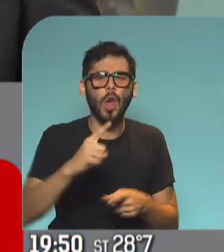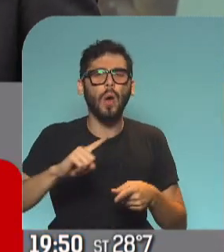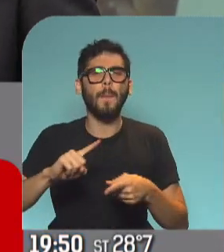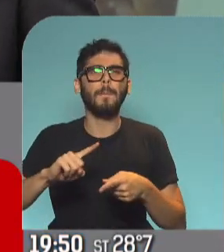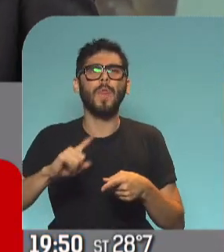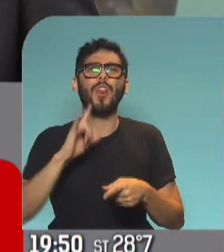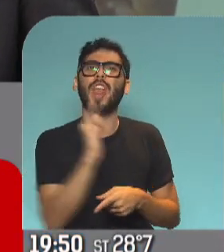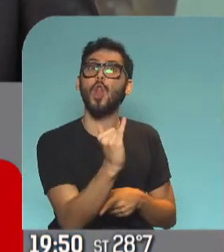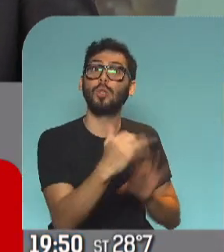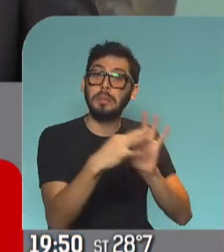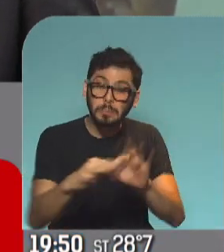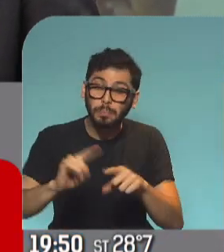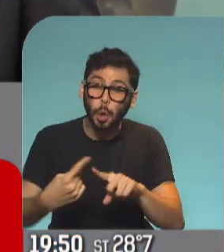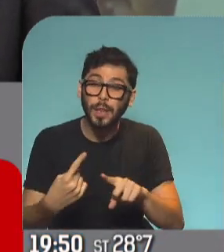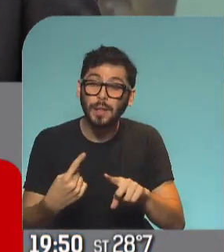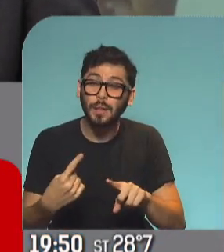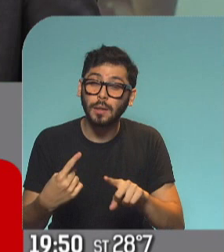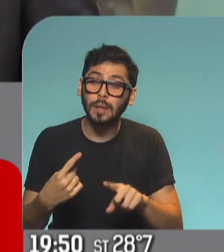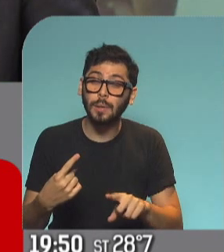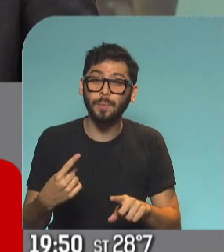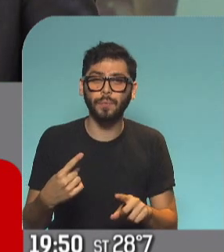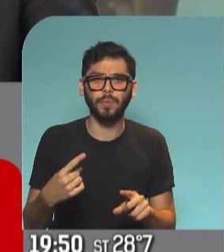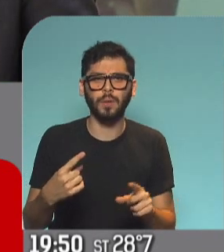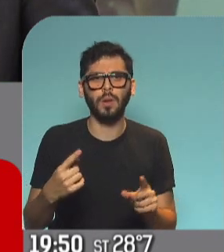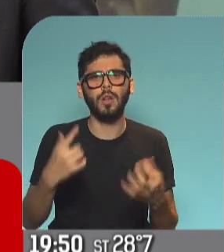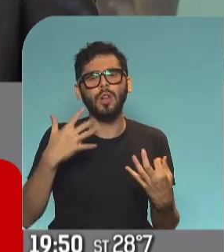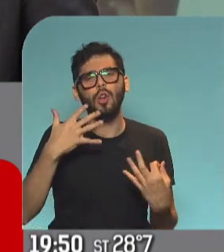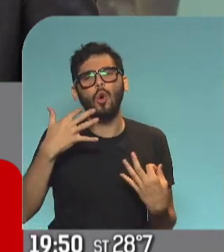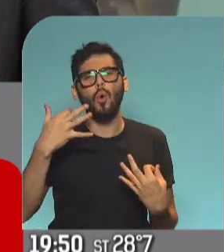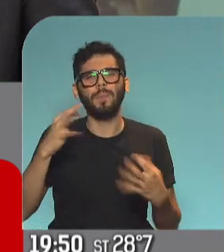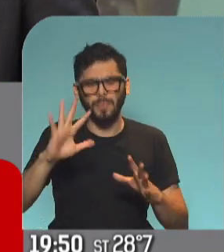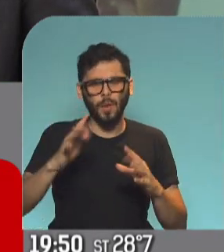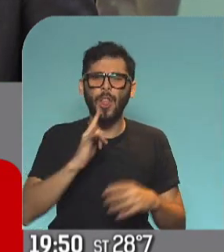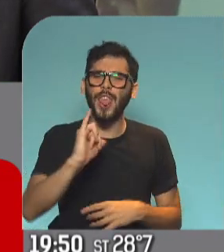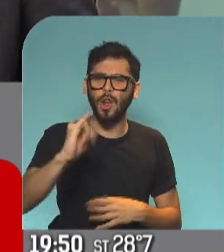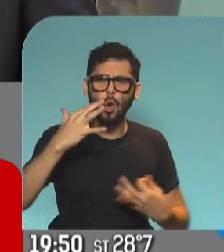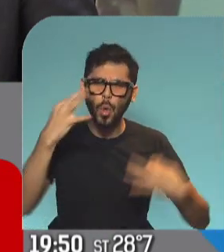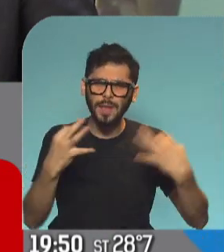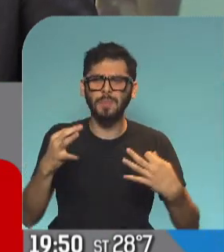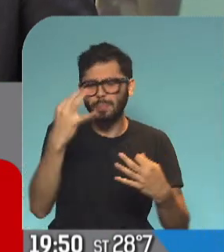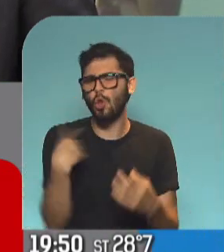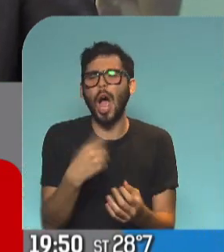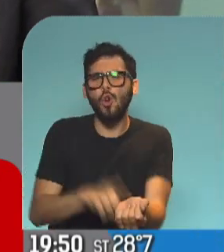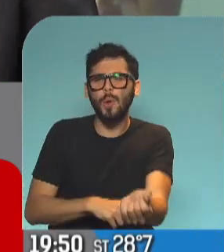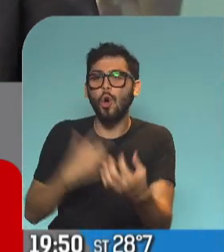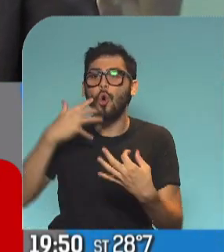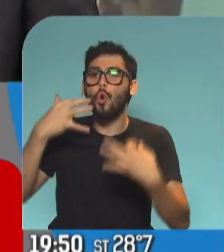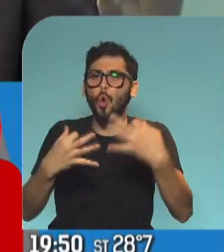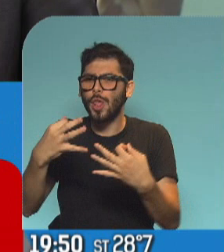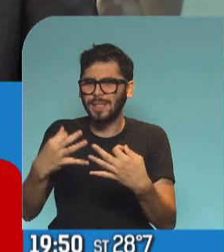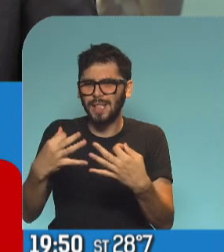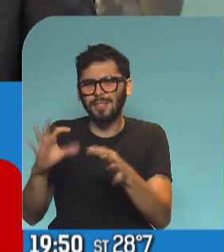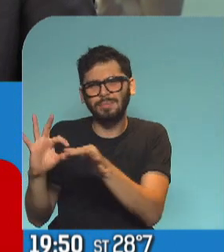hicieron? En las denuncias judiciales, más allá de que estemos acostumbrados a lo contrario, que haya una justicia mediática que corra al carril paralelo